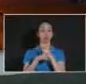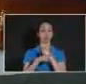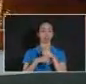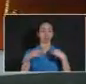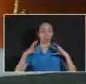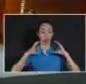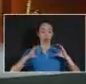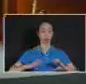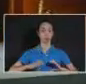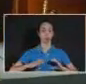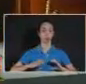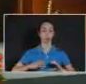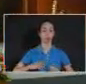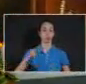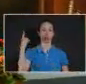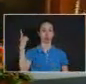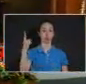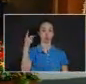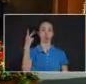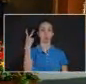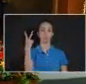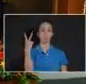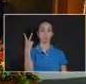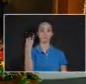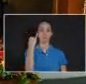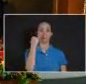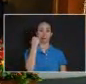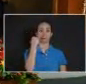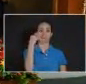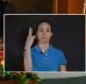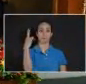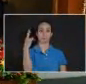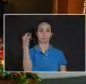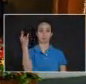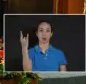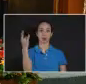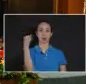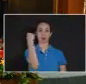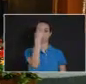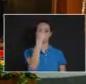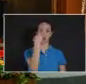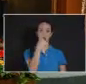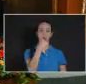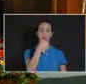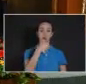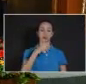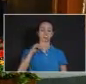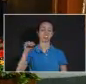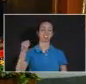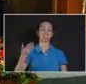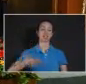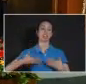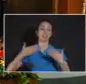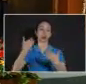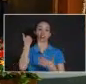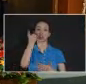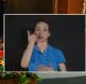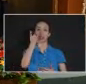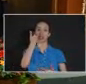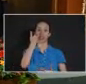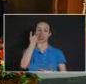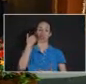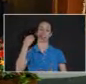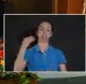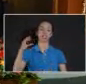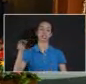Un virus que le pegó y le dio una cosa como que fuera apoplejía. Hermano, ¿hay algún